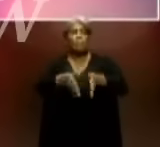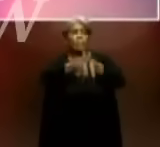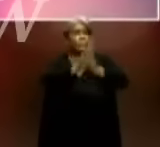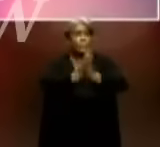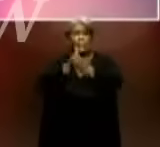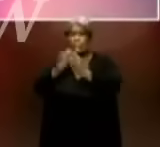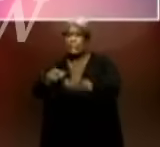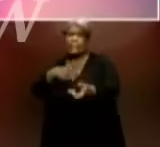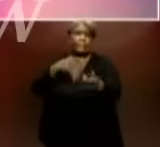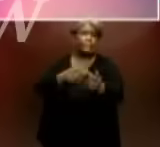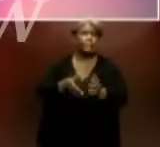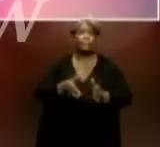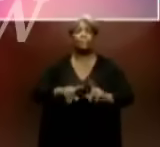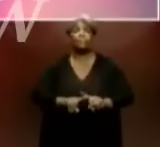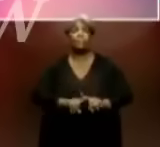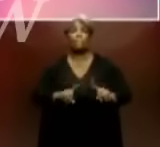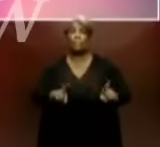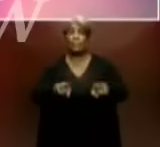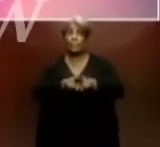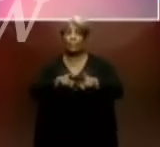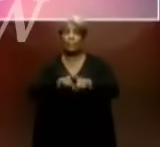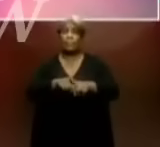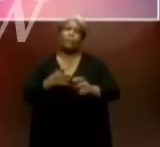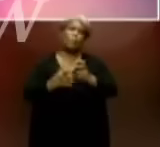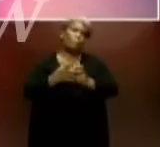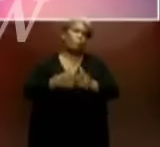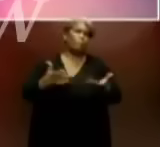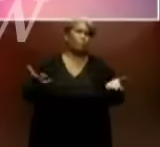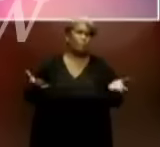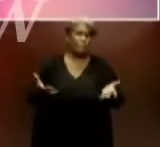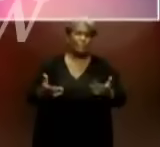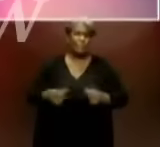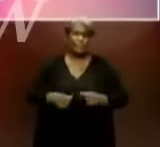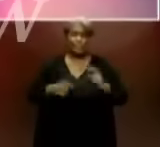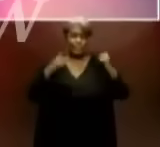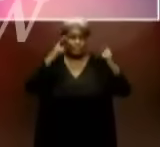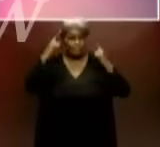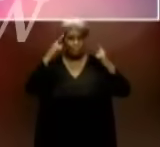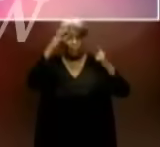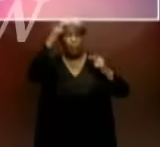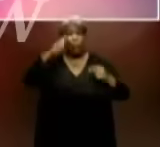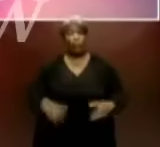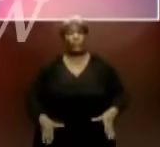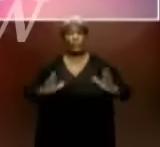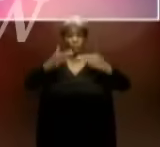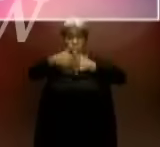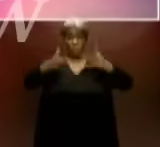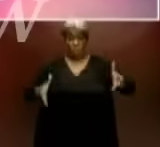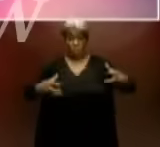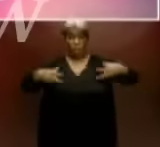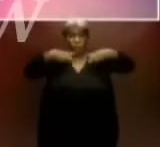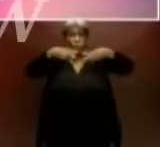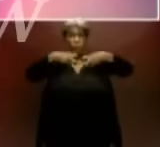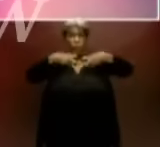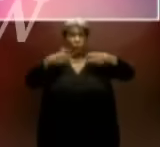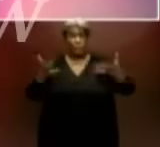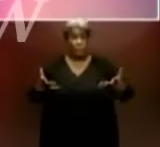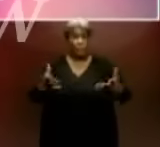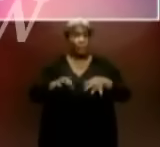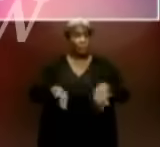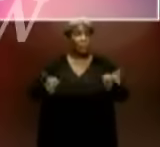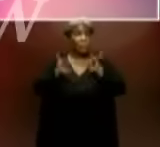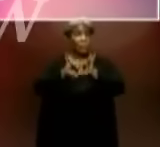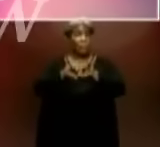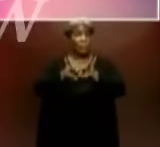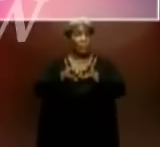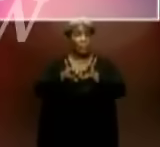y también el problema, ha habido un problema gravísimo de logística por las baterías, y esos vehículos te duran hasta 2 años